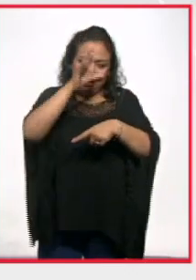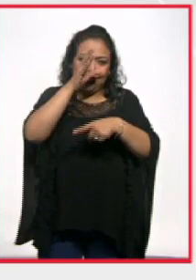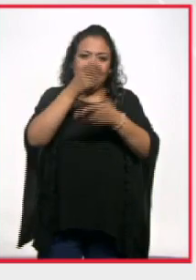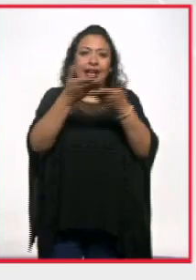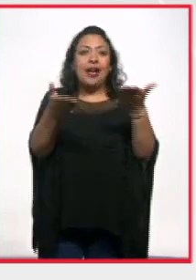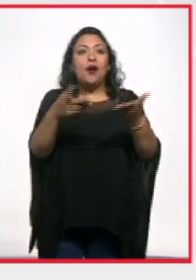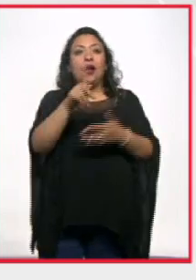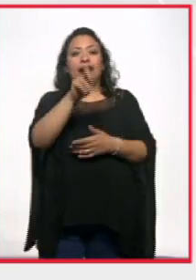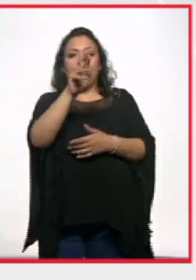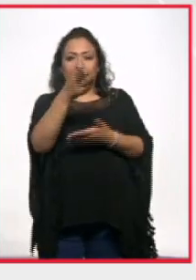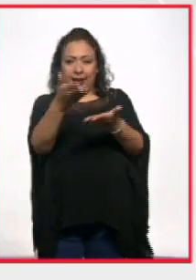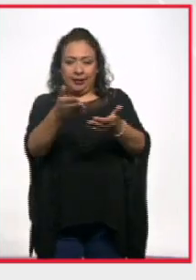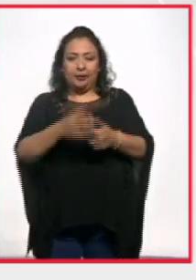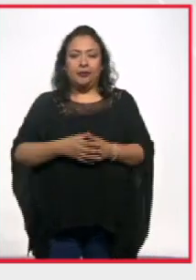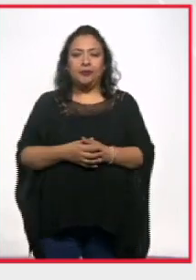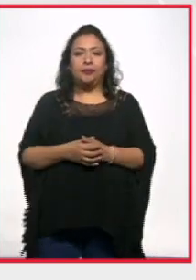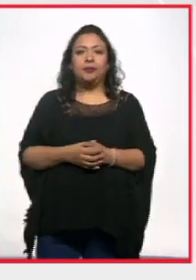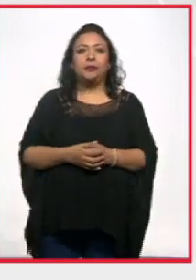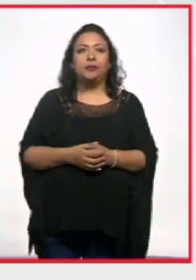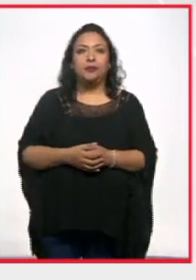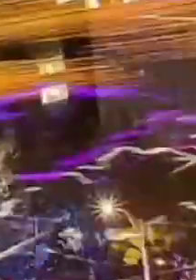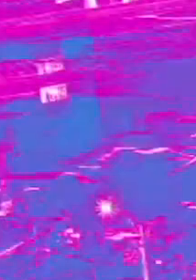Rivera. Adelante, Karen, vamos contigo.